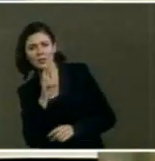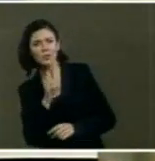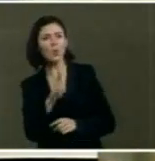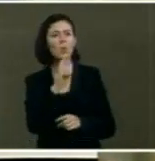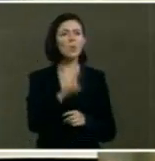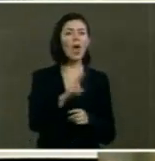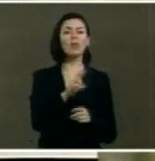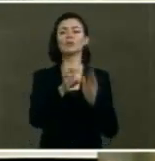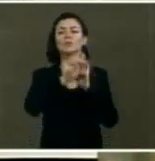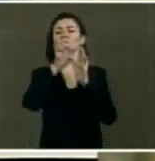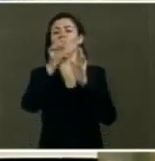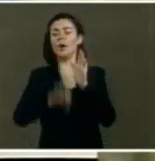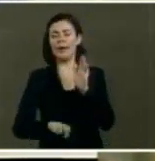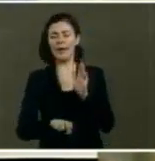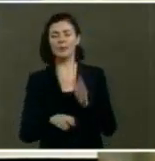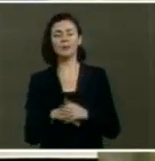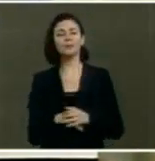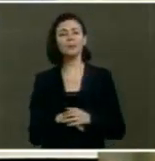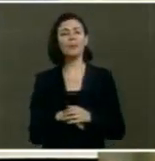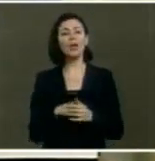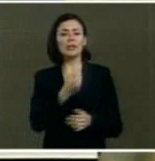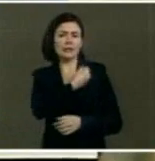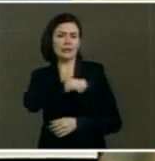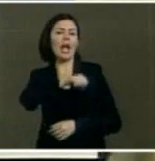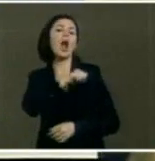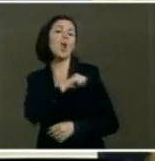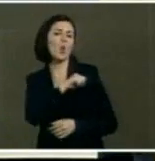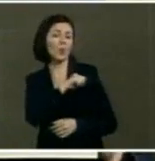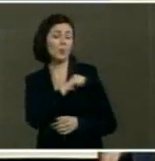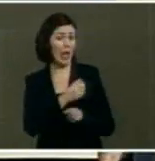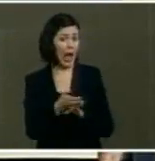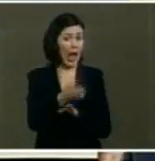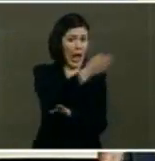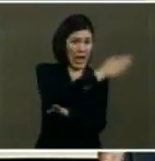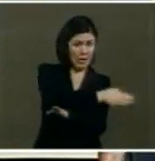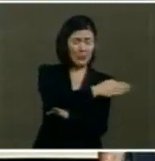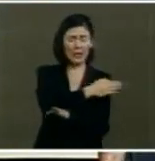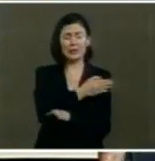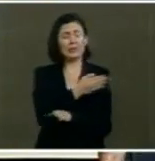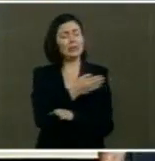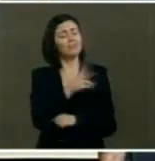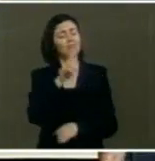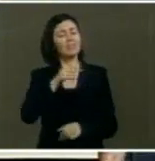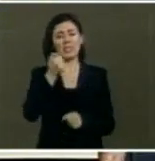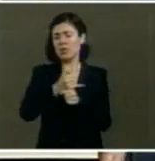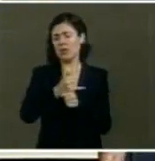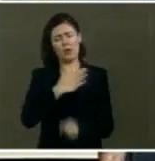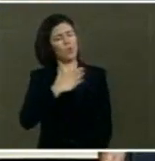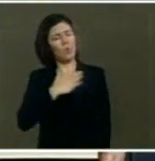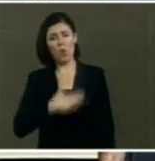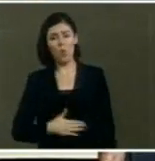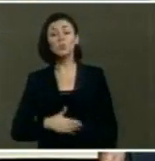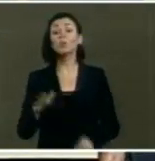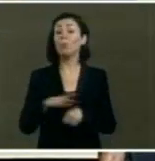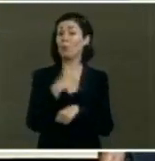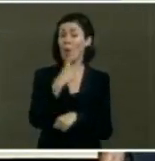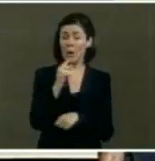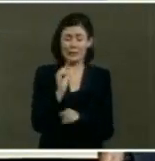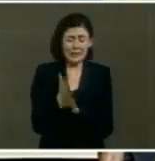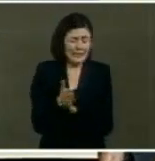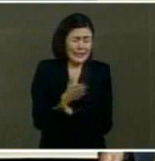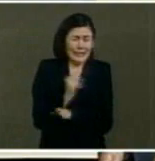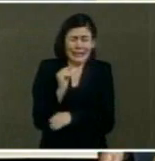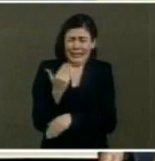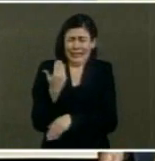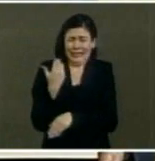ya, por ejemplo, en salud. Una de las mayores injusticias de nuestra sociedad es que hasta hace